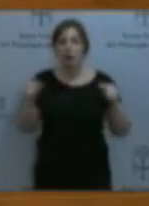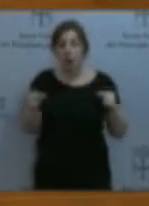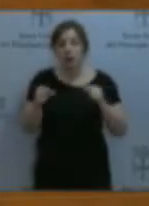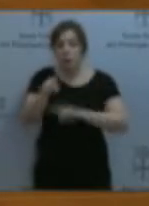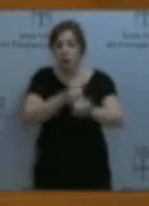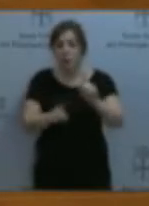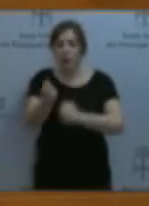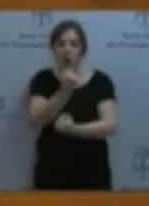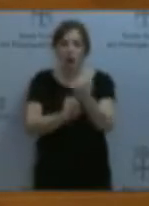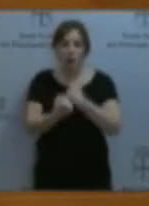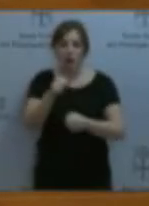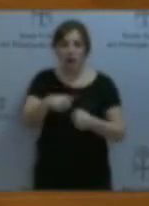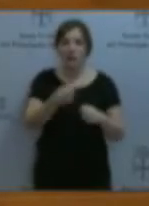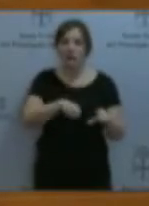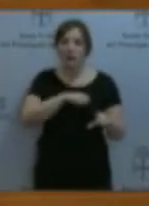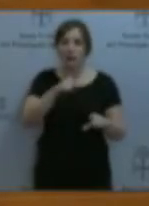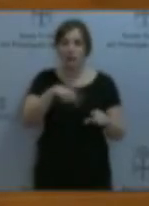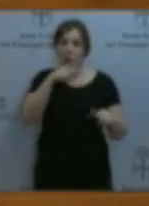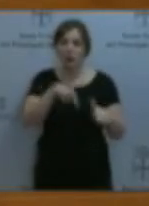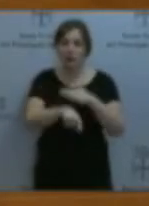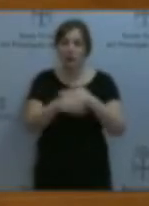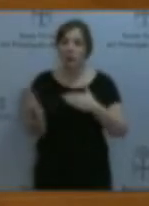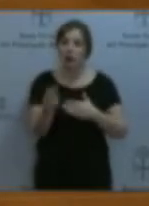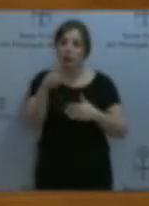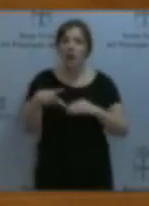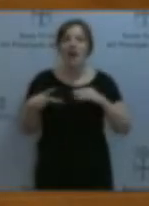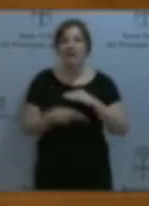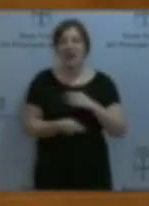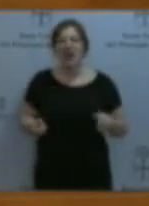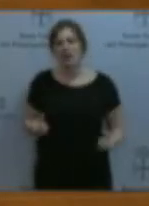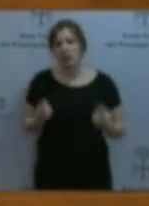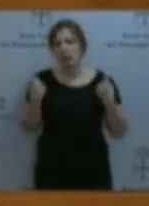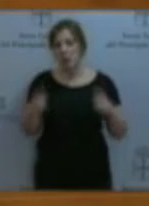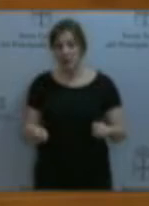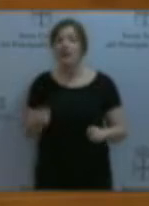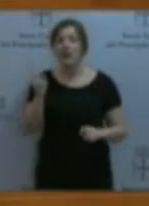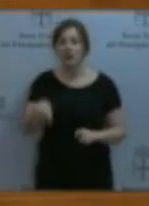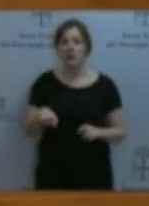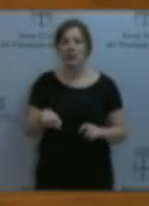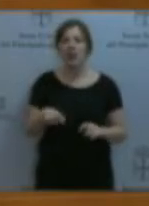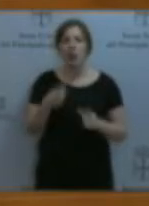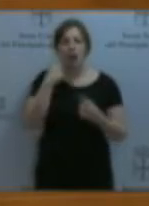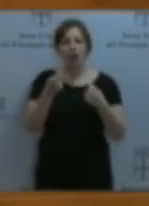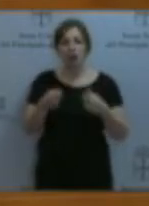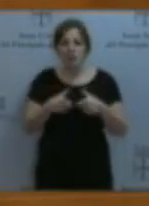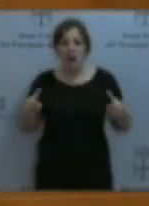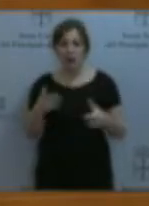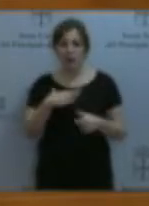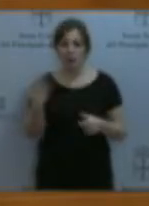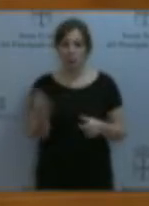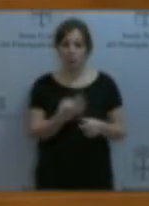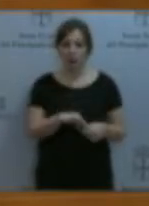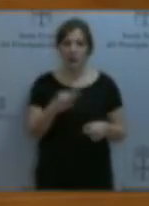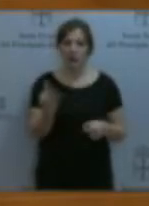económico que tiene este país, gestionando a la vez mejor, evitando gastos innecesarios e implantando máximos controles. Somos conscientes de que el